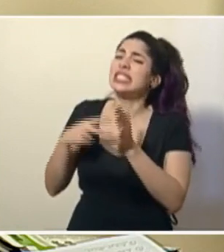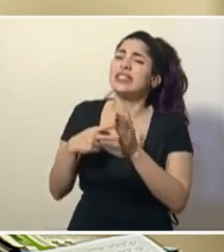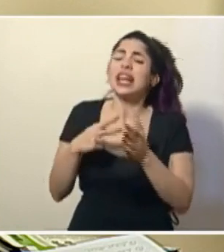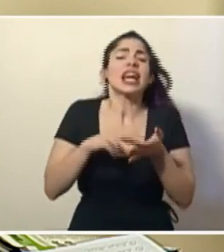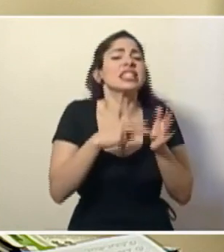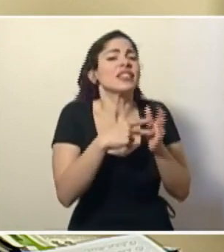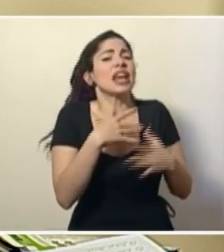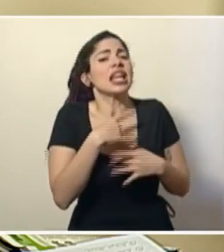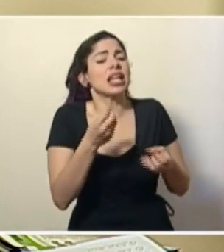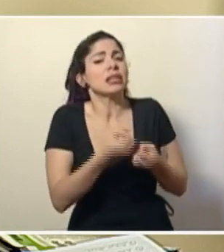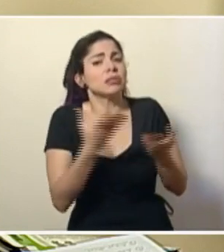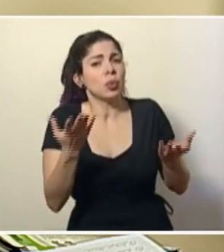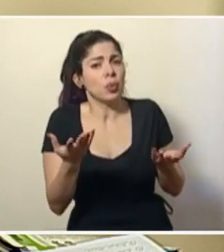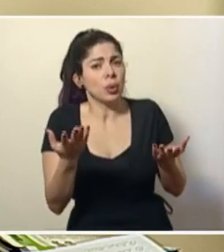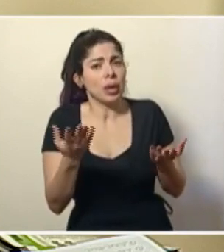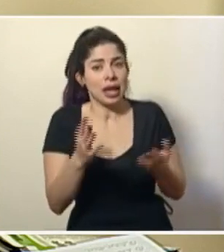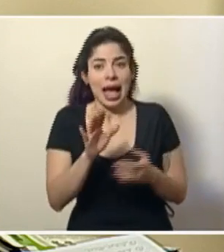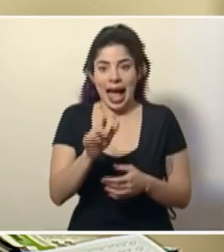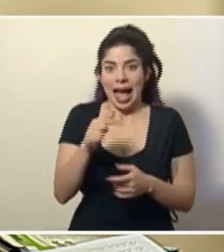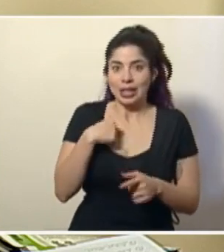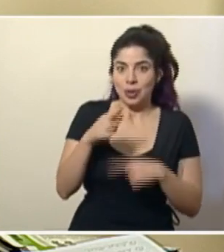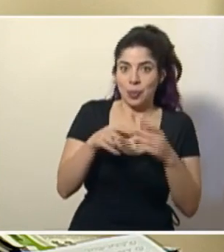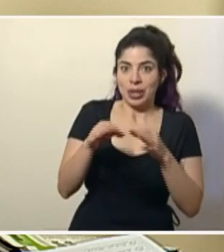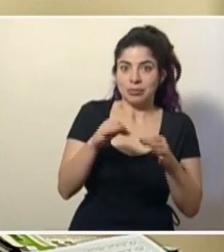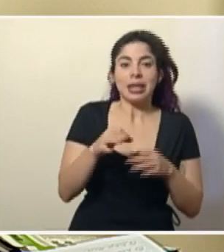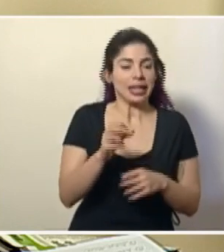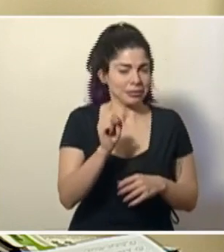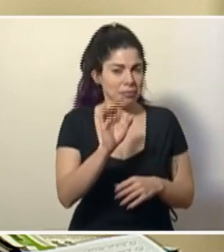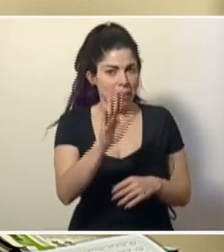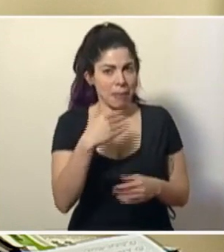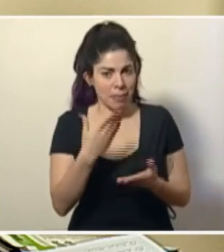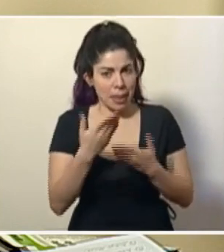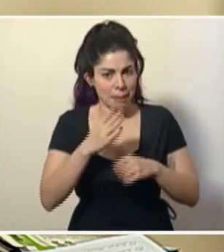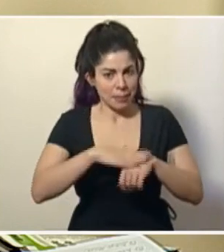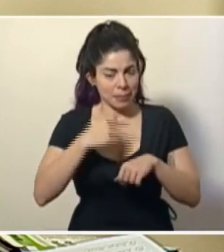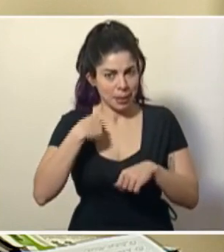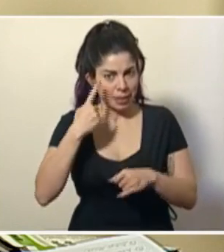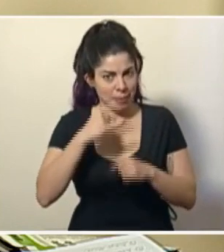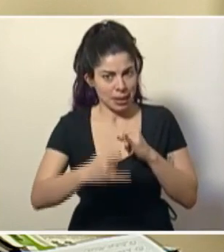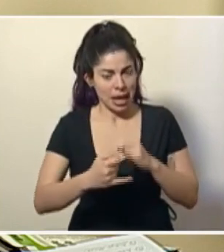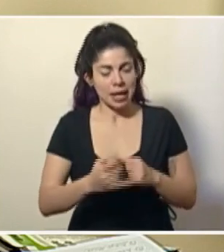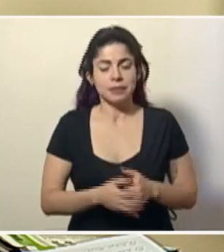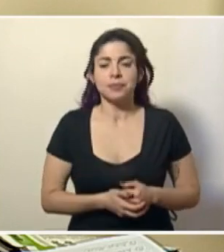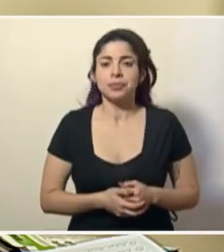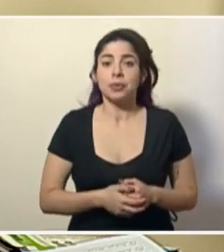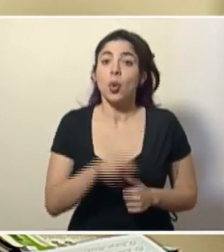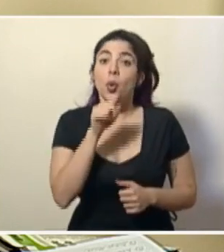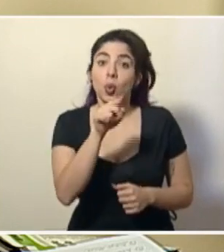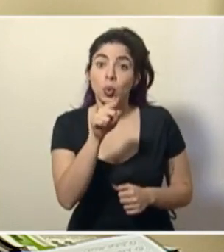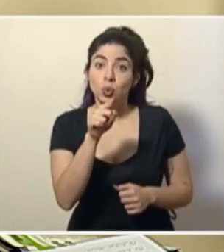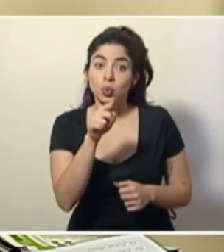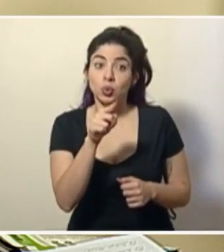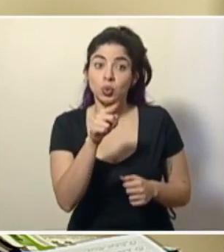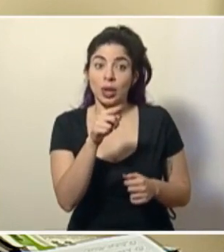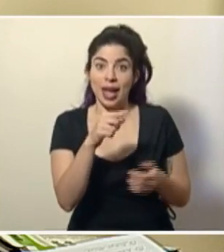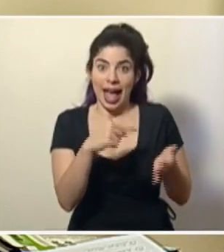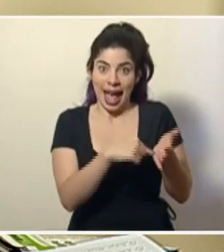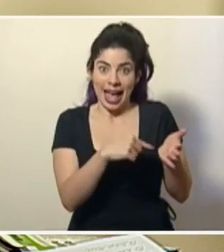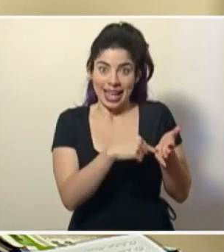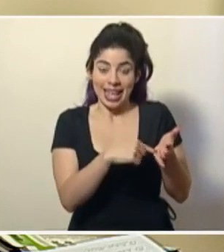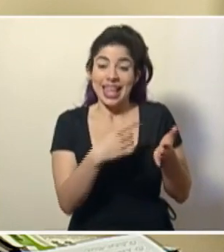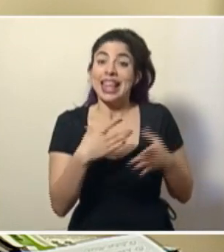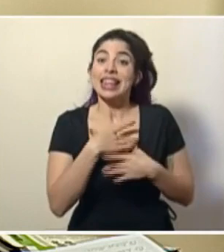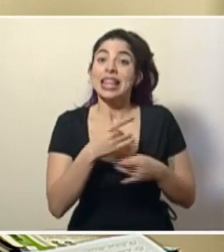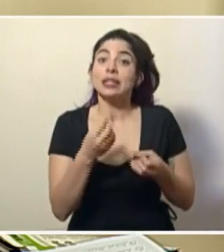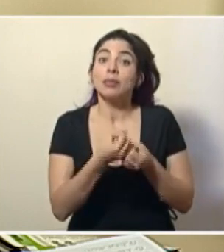¿Sí? A eso voy. ¿Podría referirse a eso? Déjeme terminar. Entonces usted pone aquí, bueno, aquí